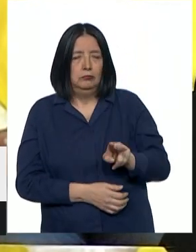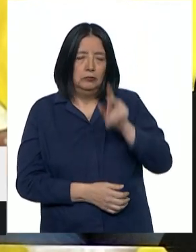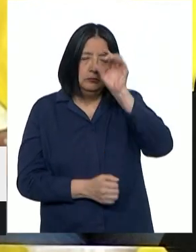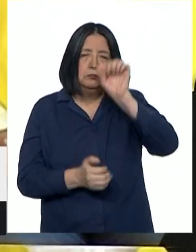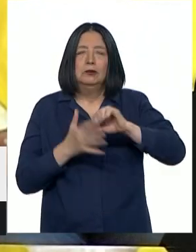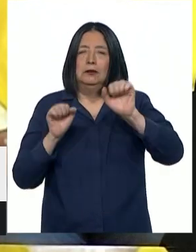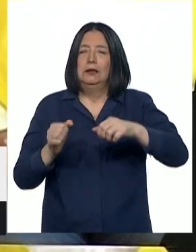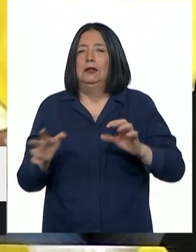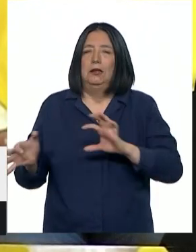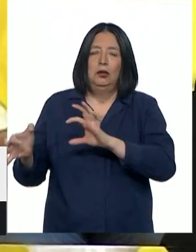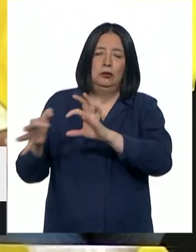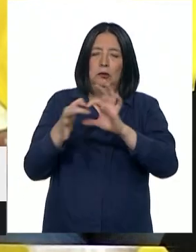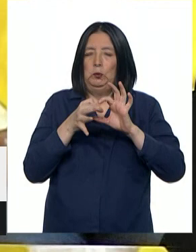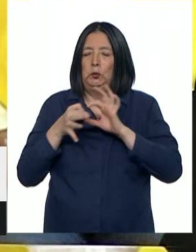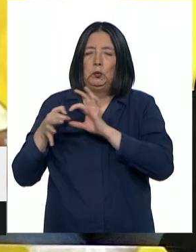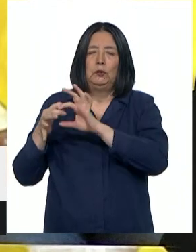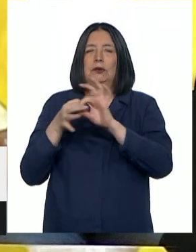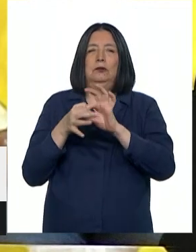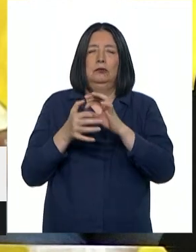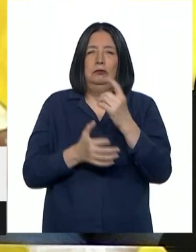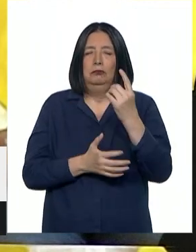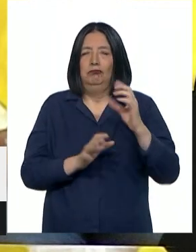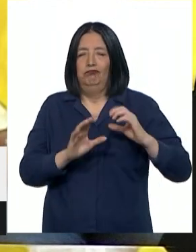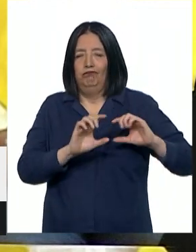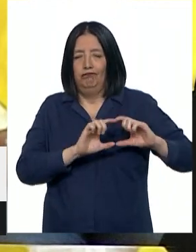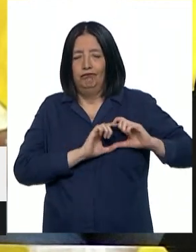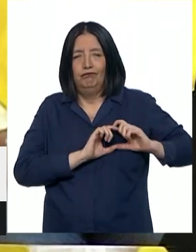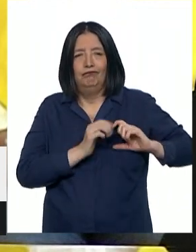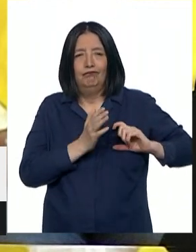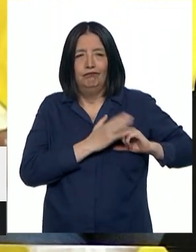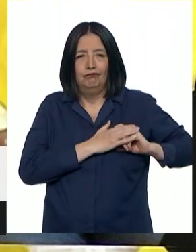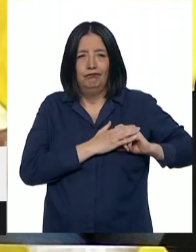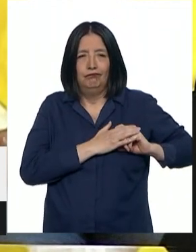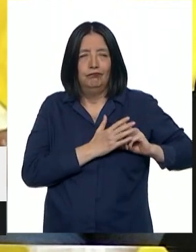a unirnos en un solo corazón.